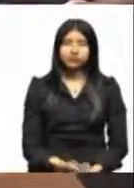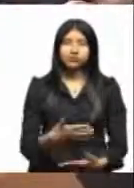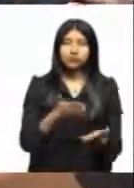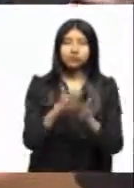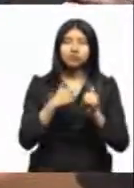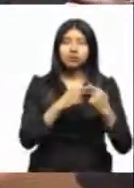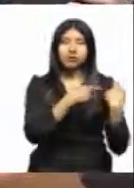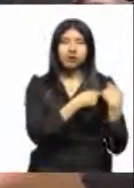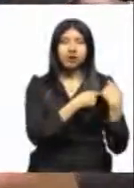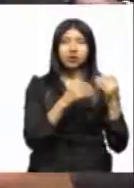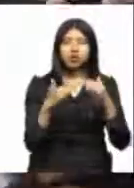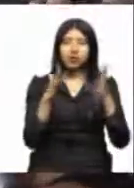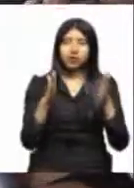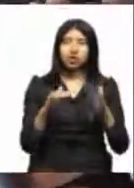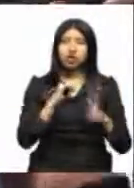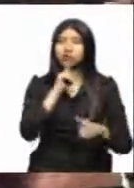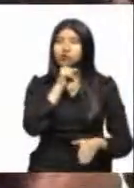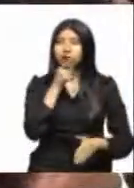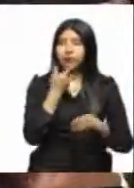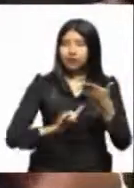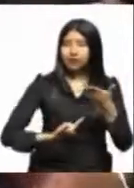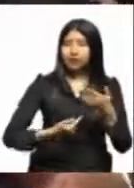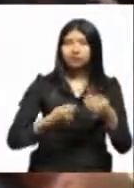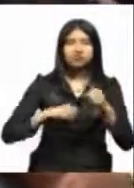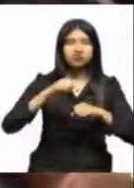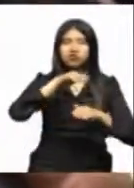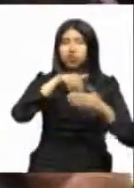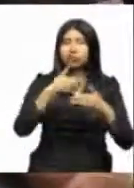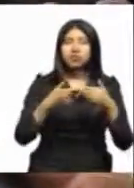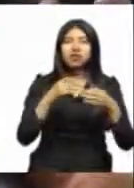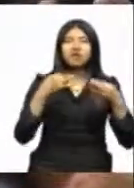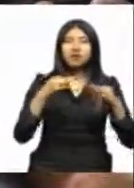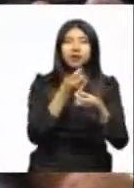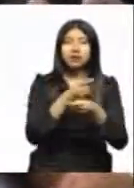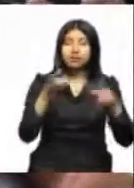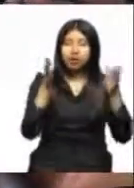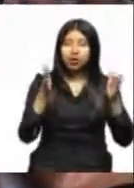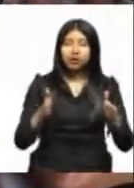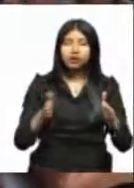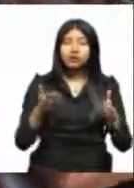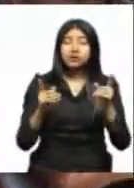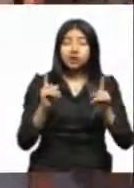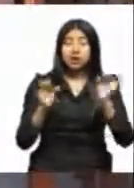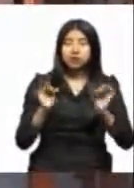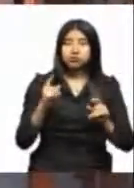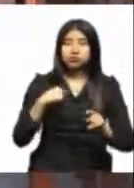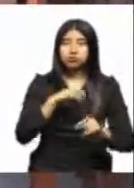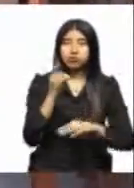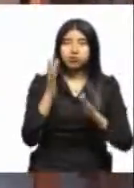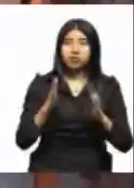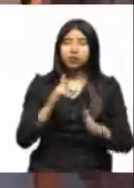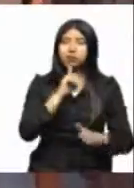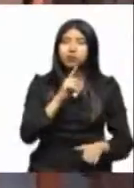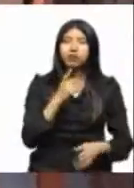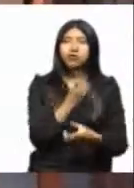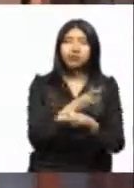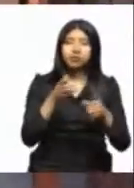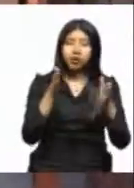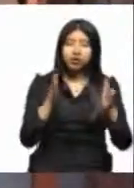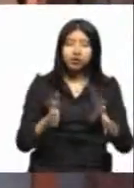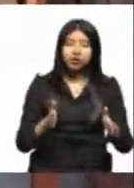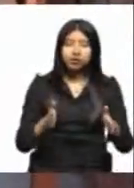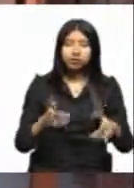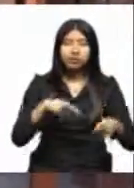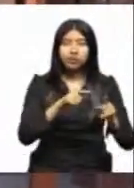cumplido con mi deber ciudadano. Yo estoy seguro que por encima de todo va a ser una fiesta democrática. Si hay algo que somos los bolivianos, somos